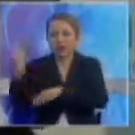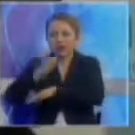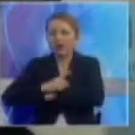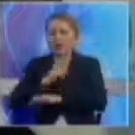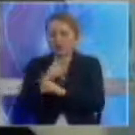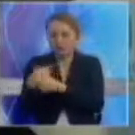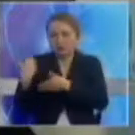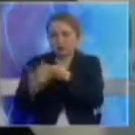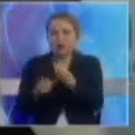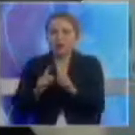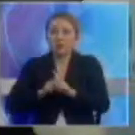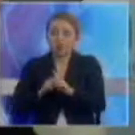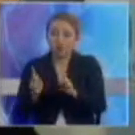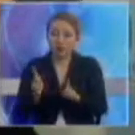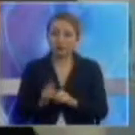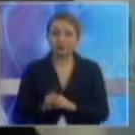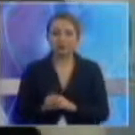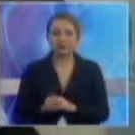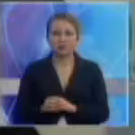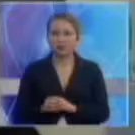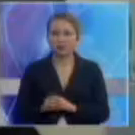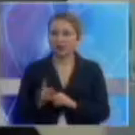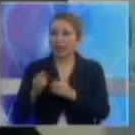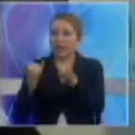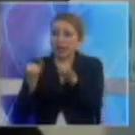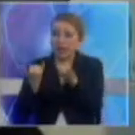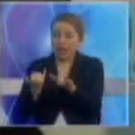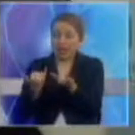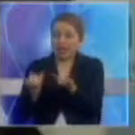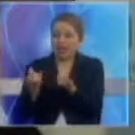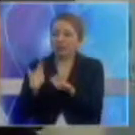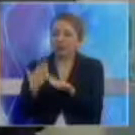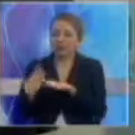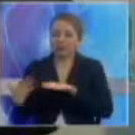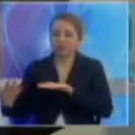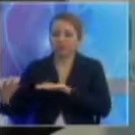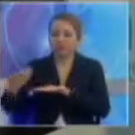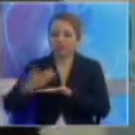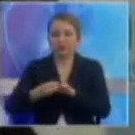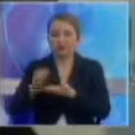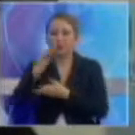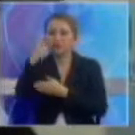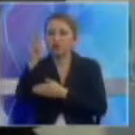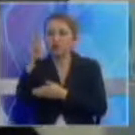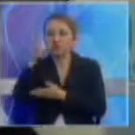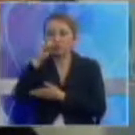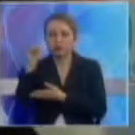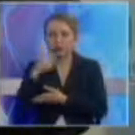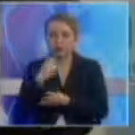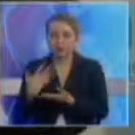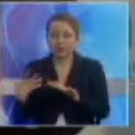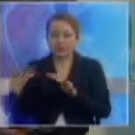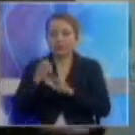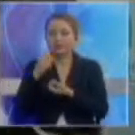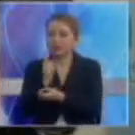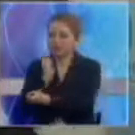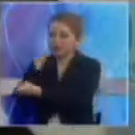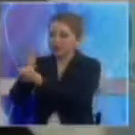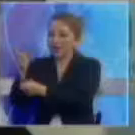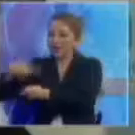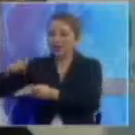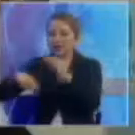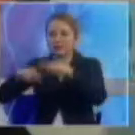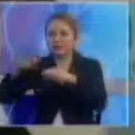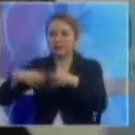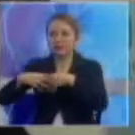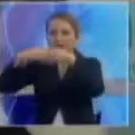evidentemente, pero que más bien el impacto de que tendrá esa recaudación, si a su vez es gastado en la reconstrucción, generará